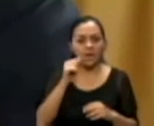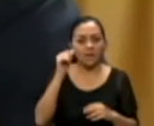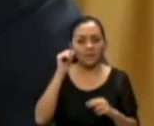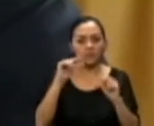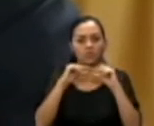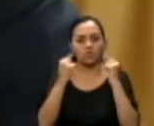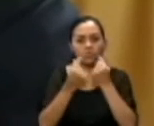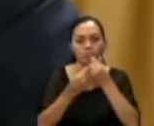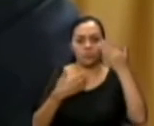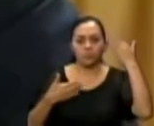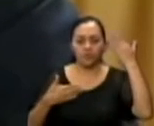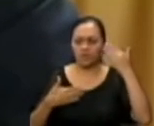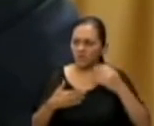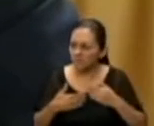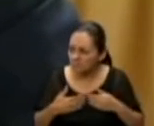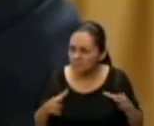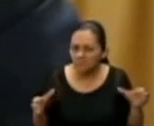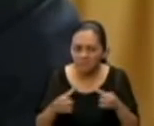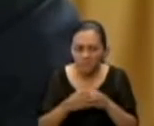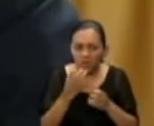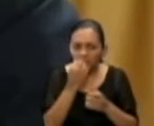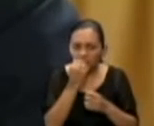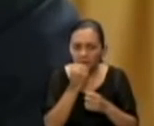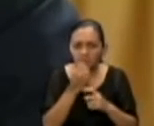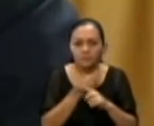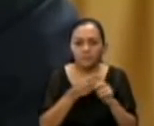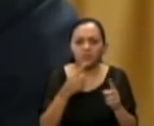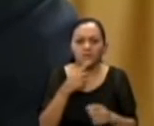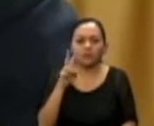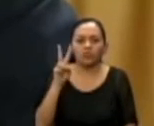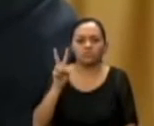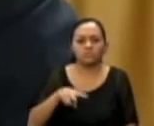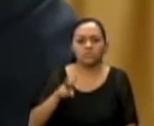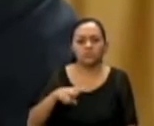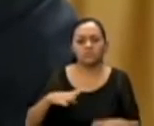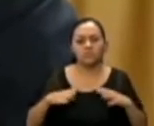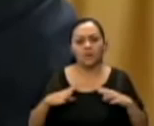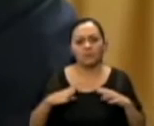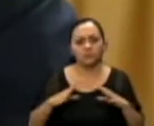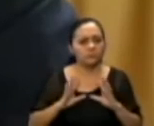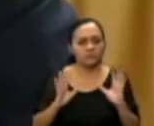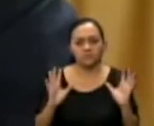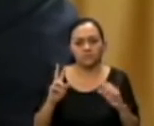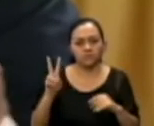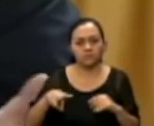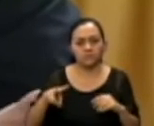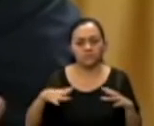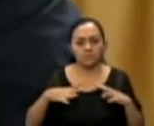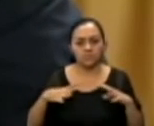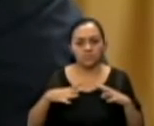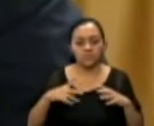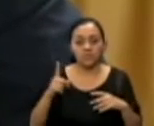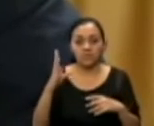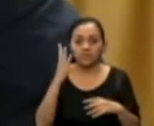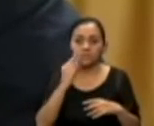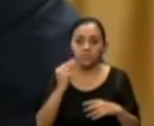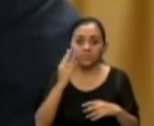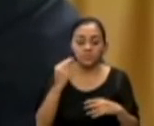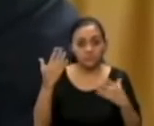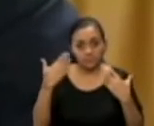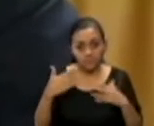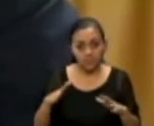pero básicamente lo que va a hacer ricardo es pedir dos meses de licencia porque después de la experiencia que hemos tenido